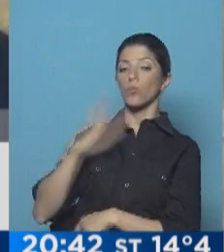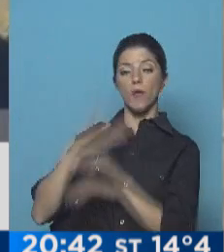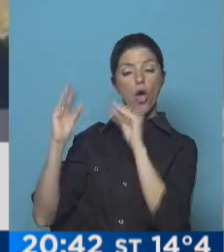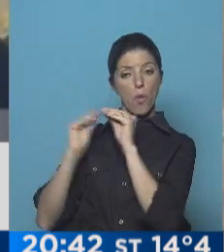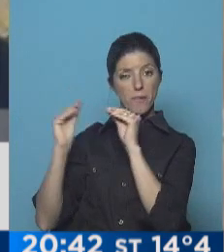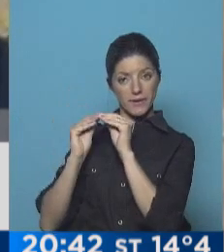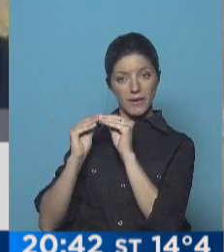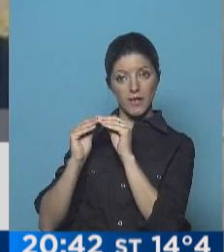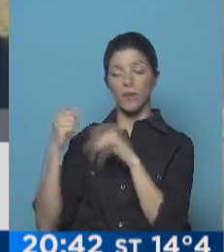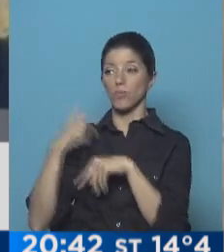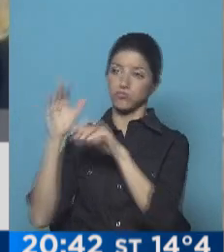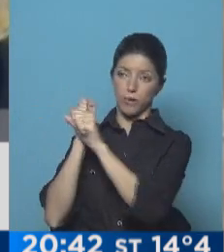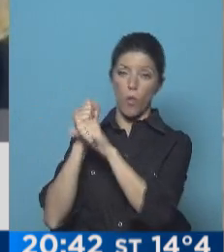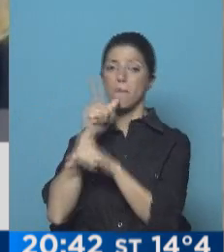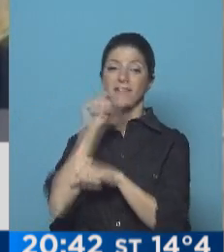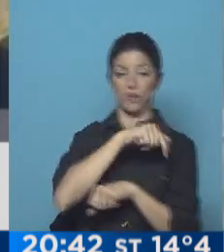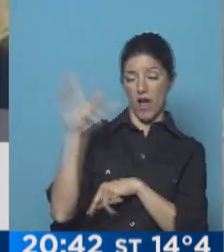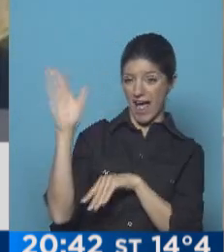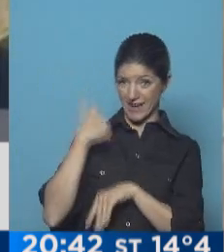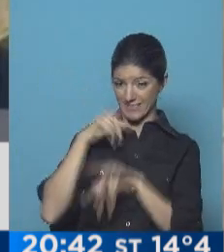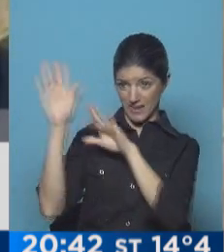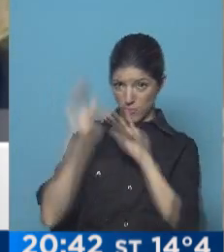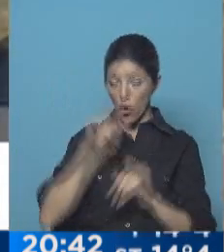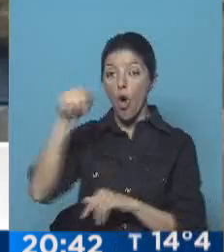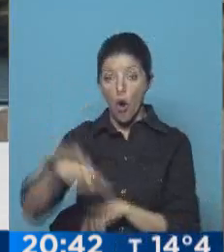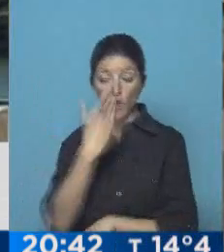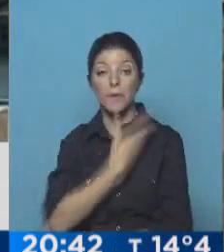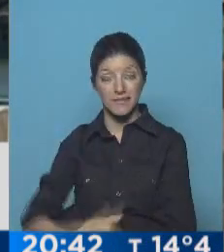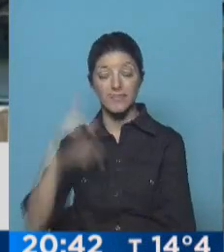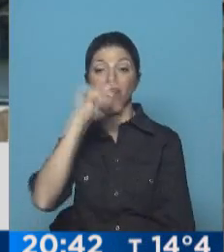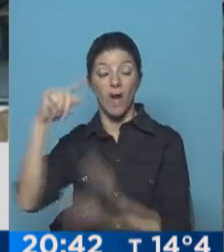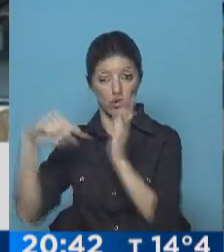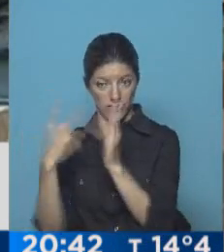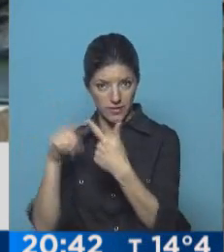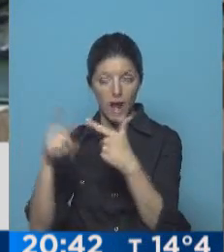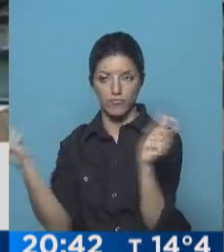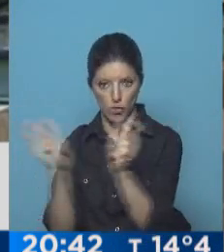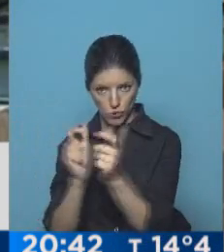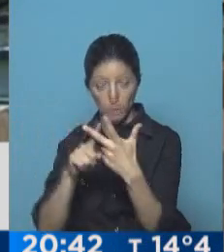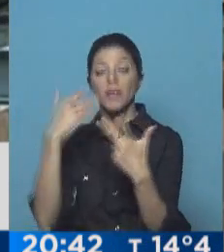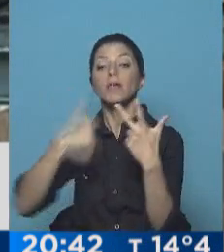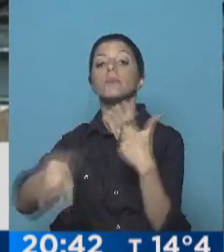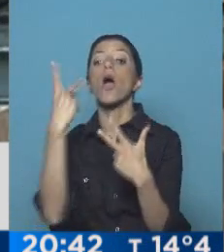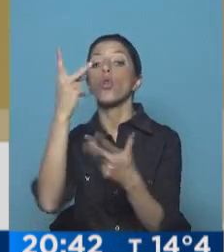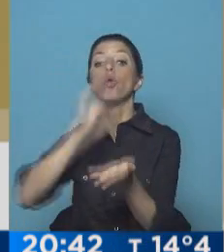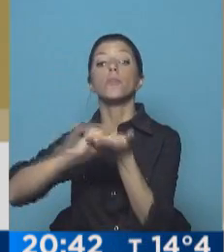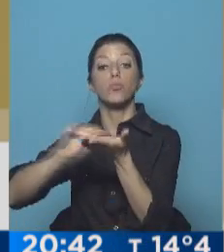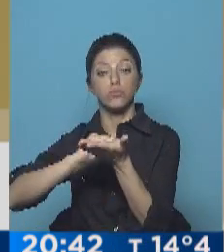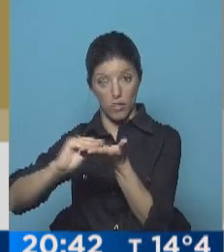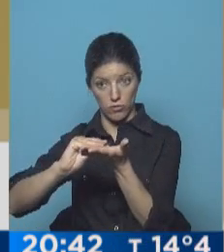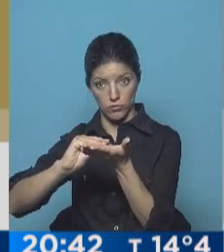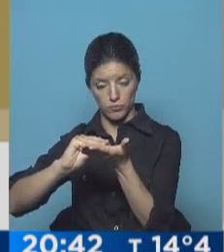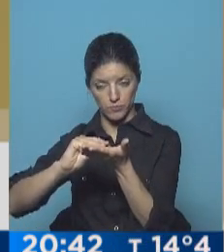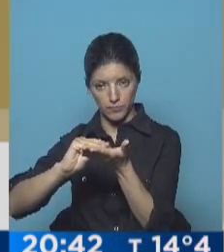las funciones que cumplimos en Argentina. Hoy, con ni más ni menos que con el presidente del Banco Central. En lo que queda de la semana, con dos legisladores de distintas fuerzas